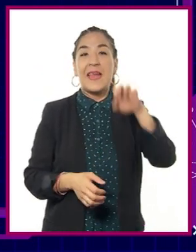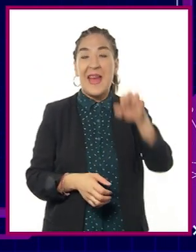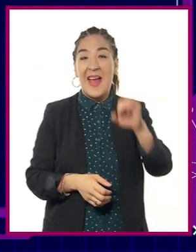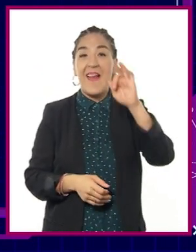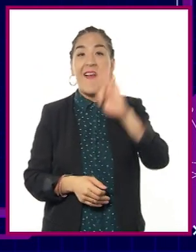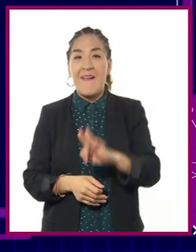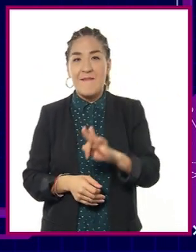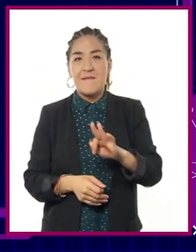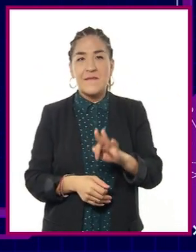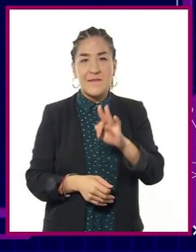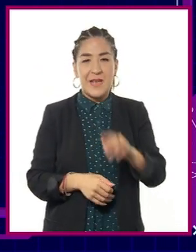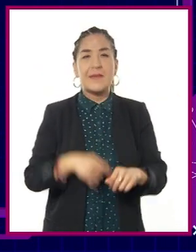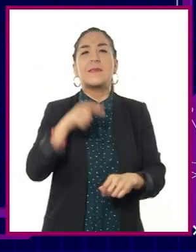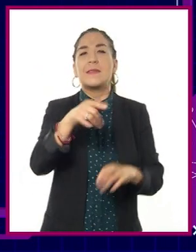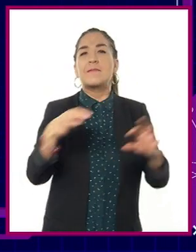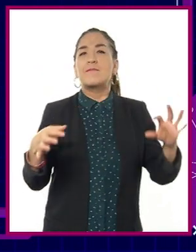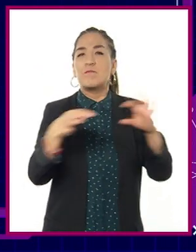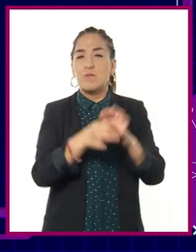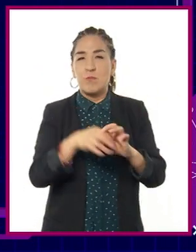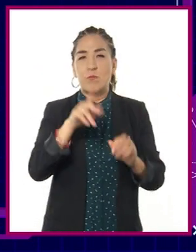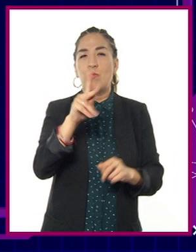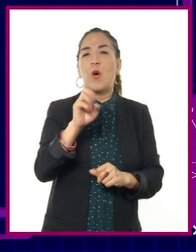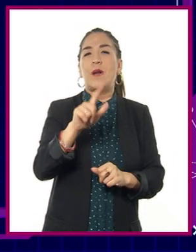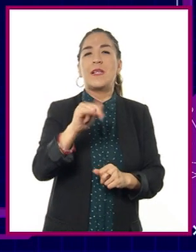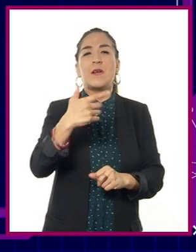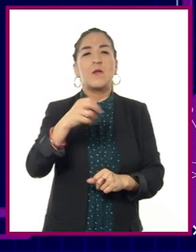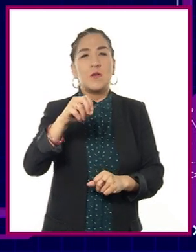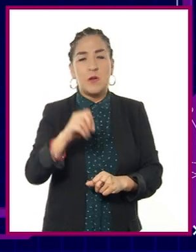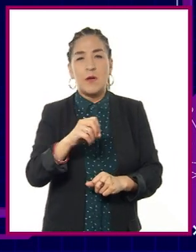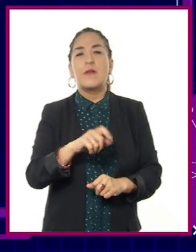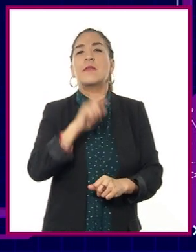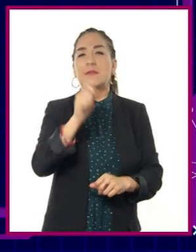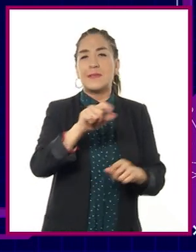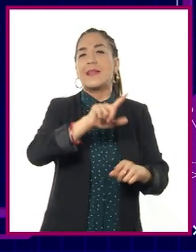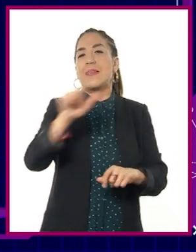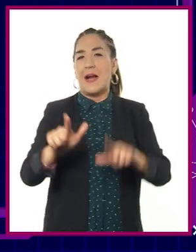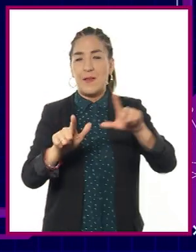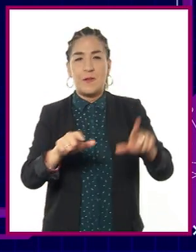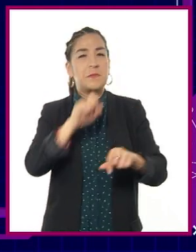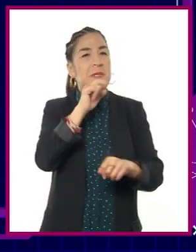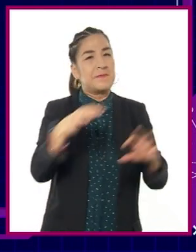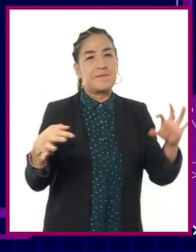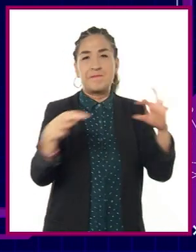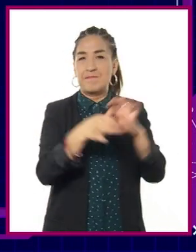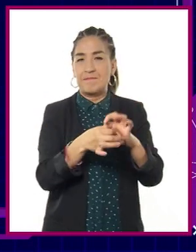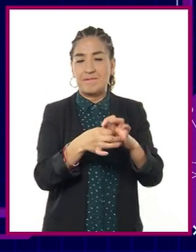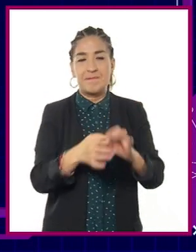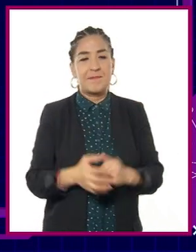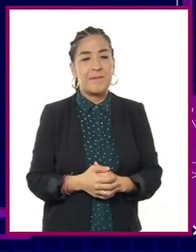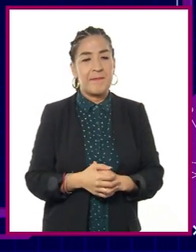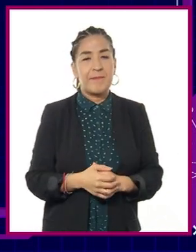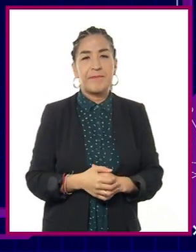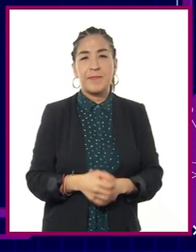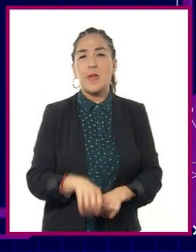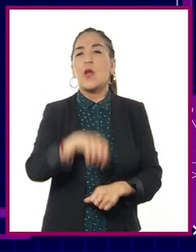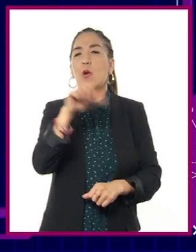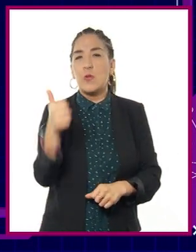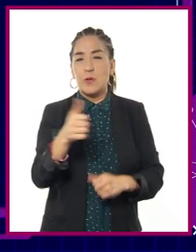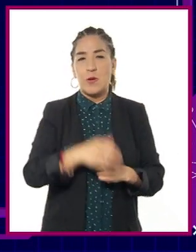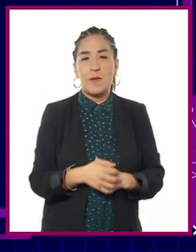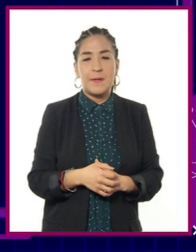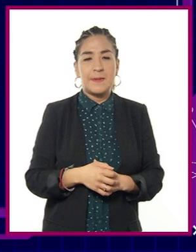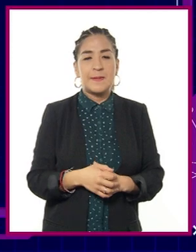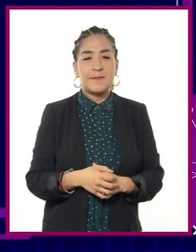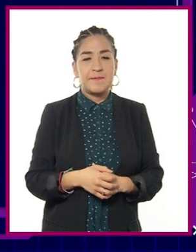EF con respecto al polígono es uno de sus lados. Para el caso del